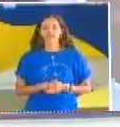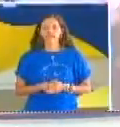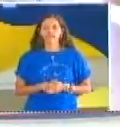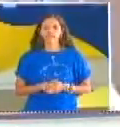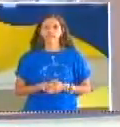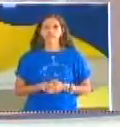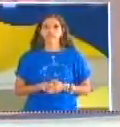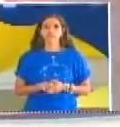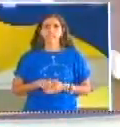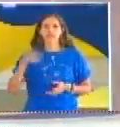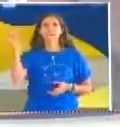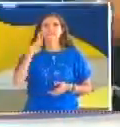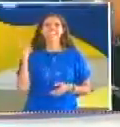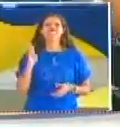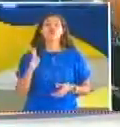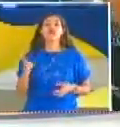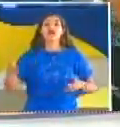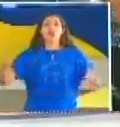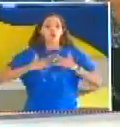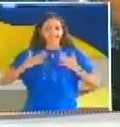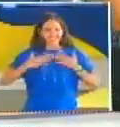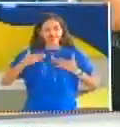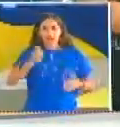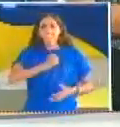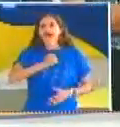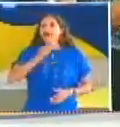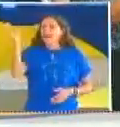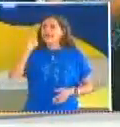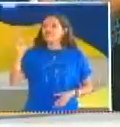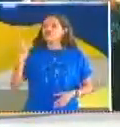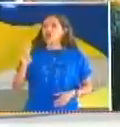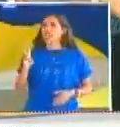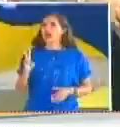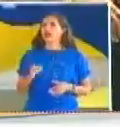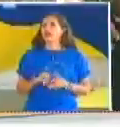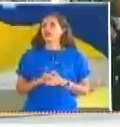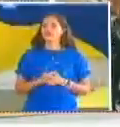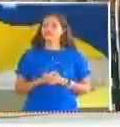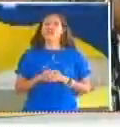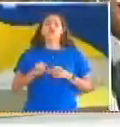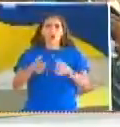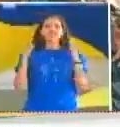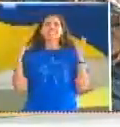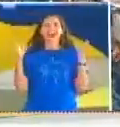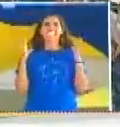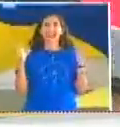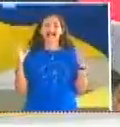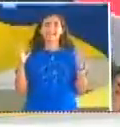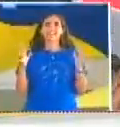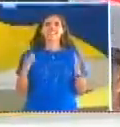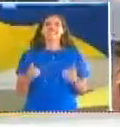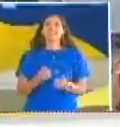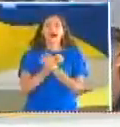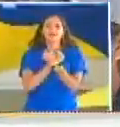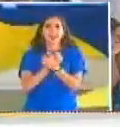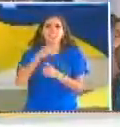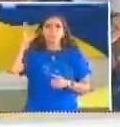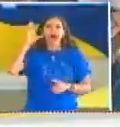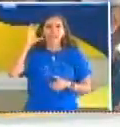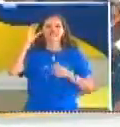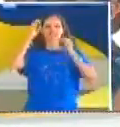En Venezuela, nuestra amada Venezuela, nuestra gran y amada patria.